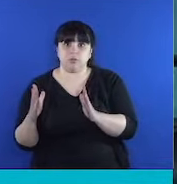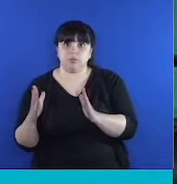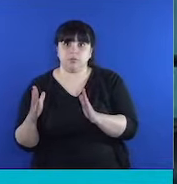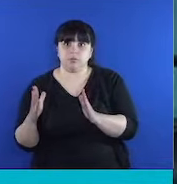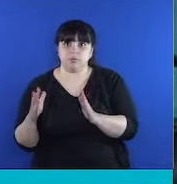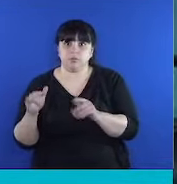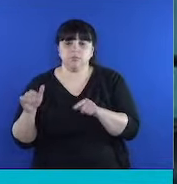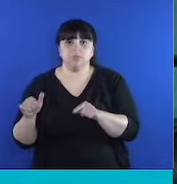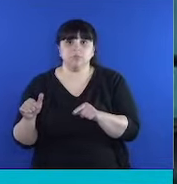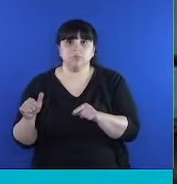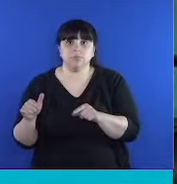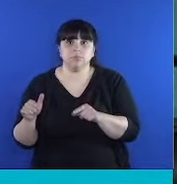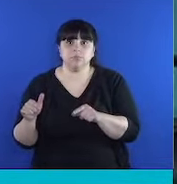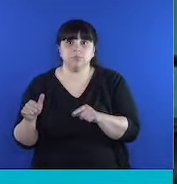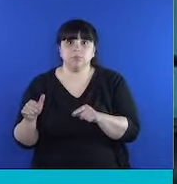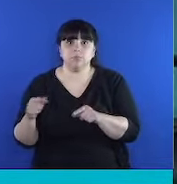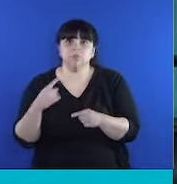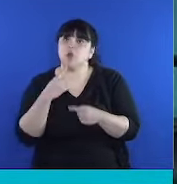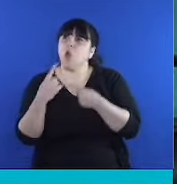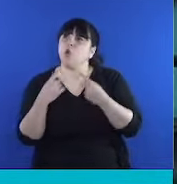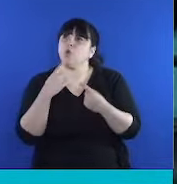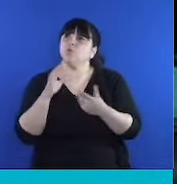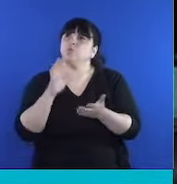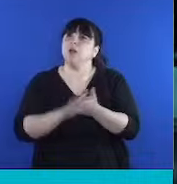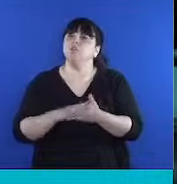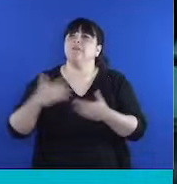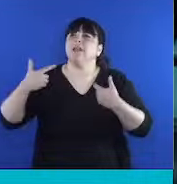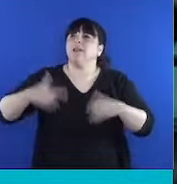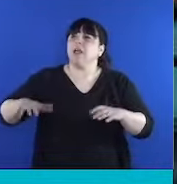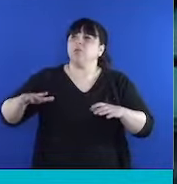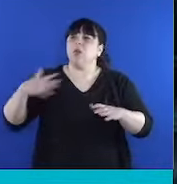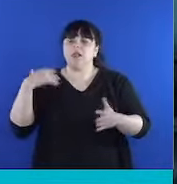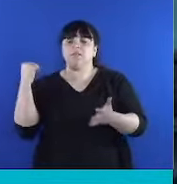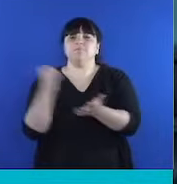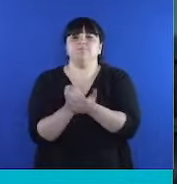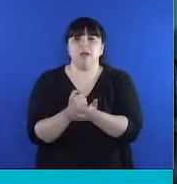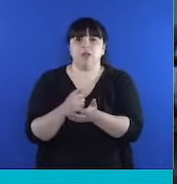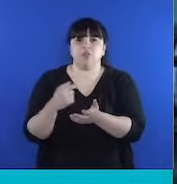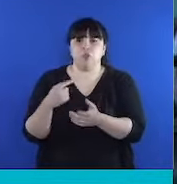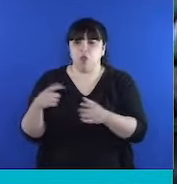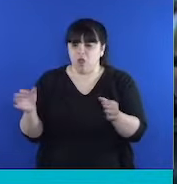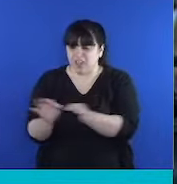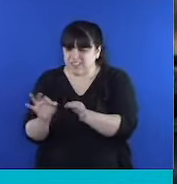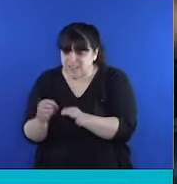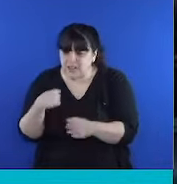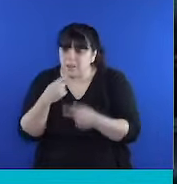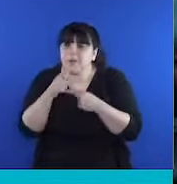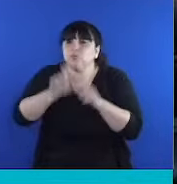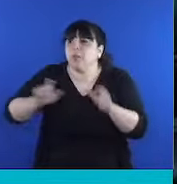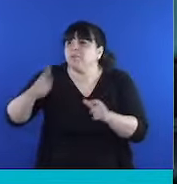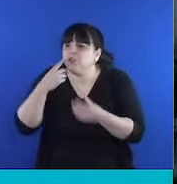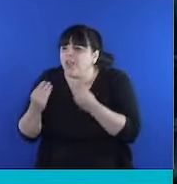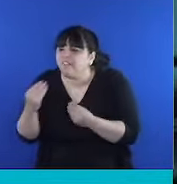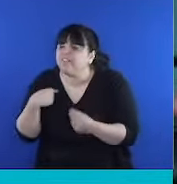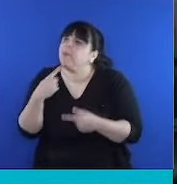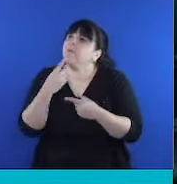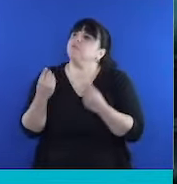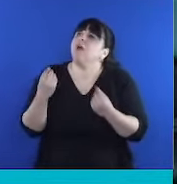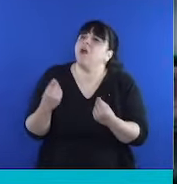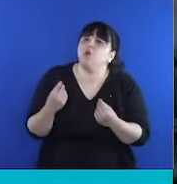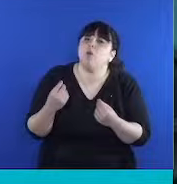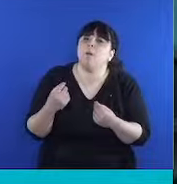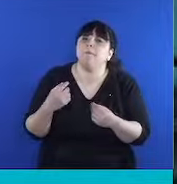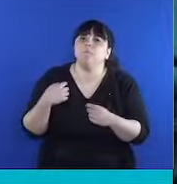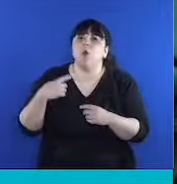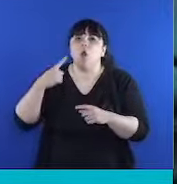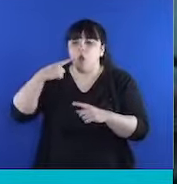para una consulta sobre el impacto ambiental. Se consulta a los isleños sobre el impacto ambiental que tiene una